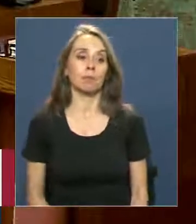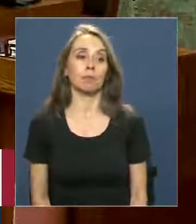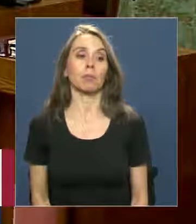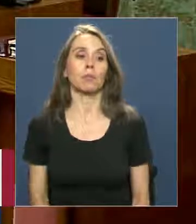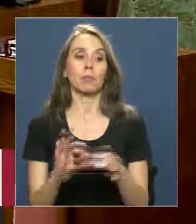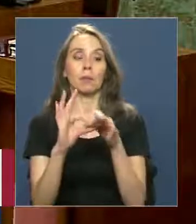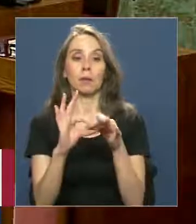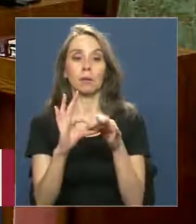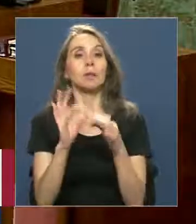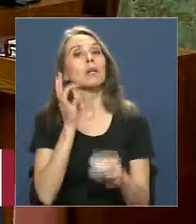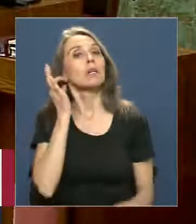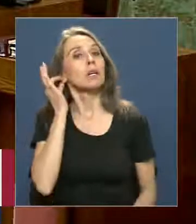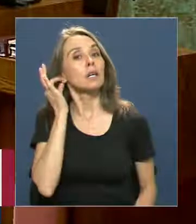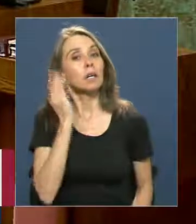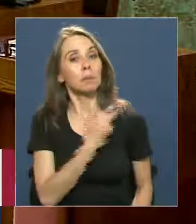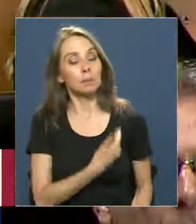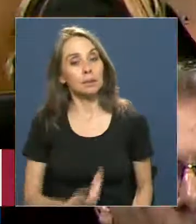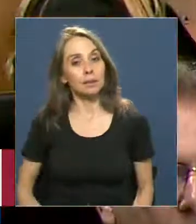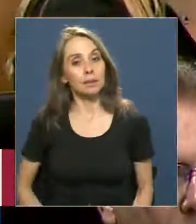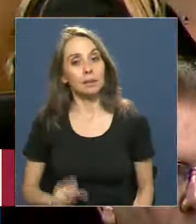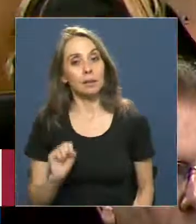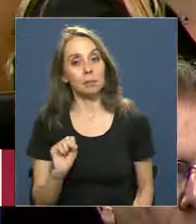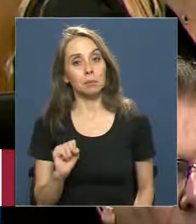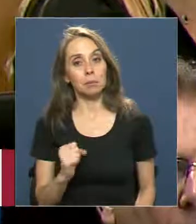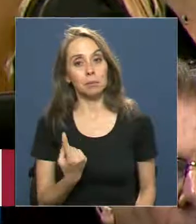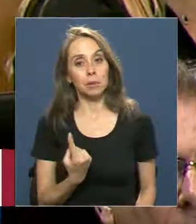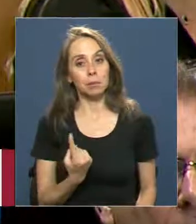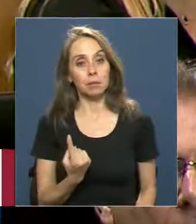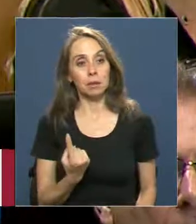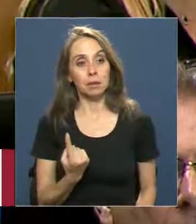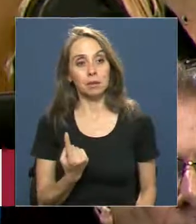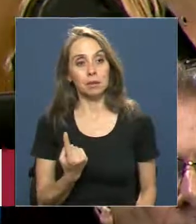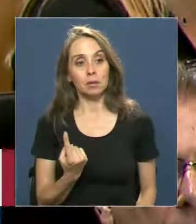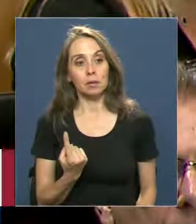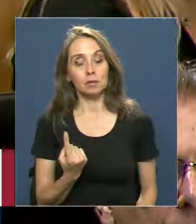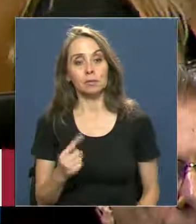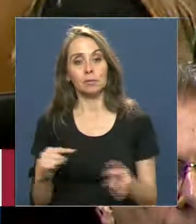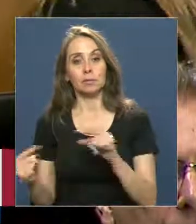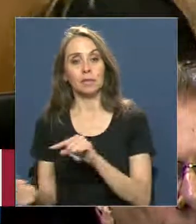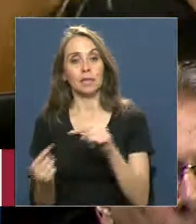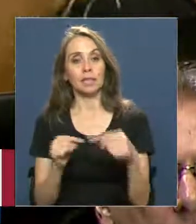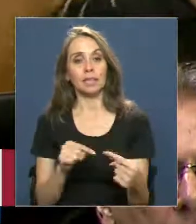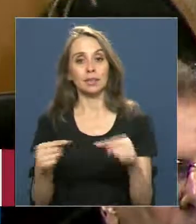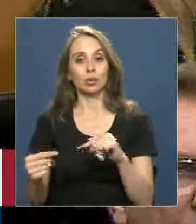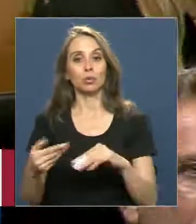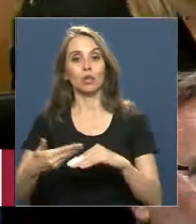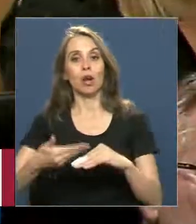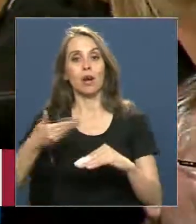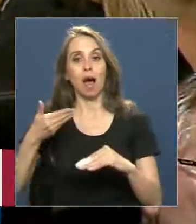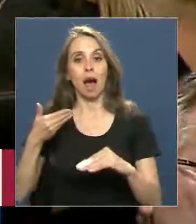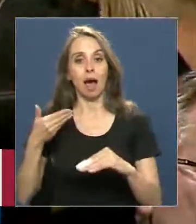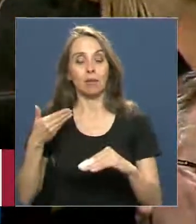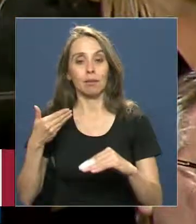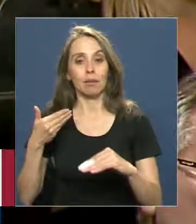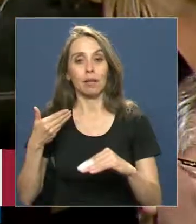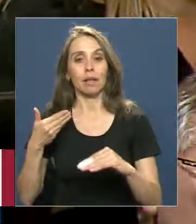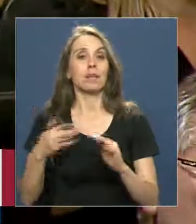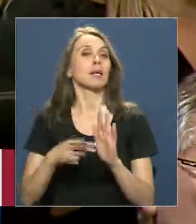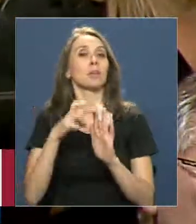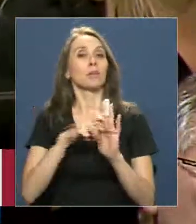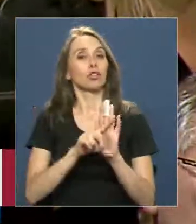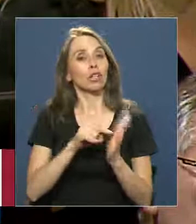Gracias, Presidenta. En primer lugar, la discusión que se estaba dando antes respecto del